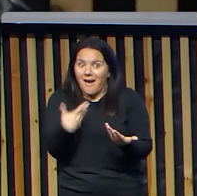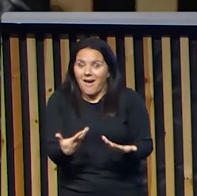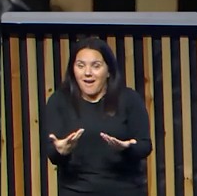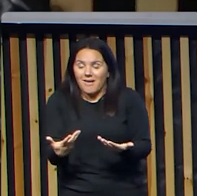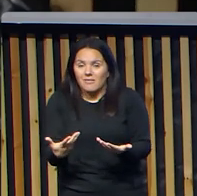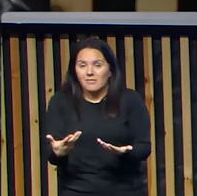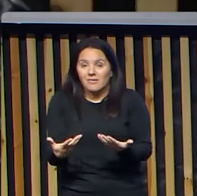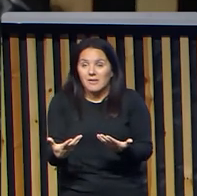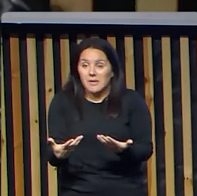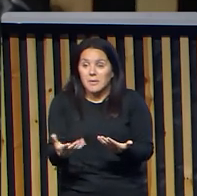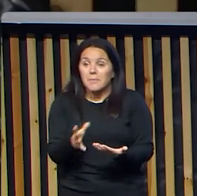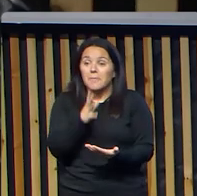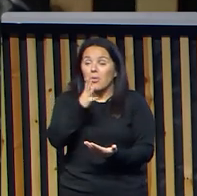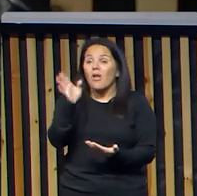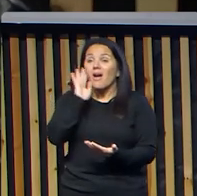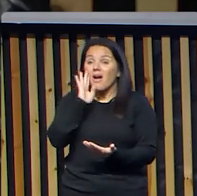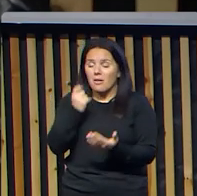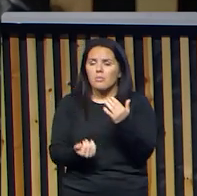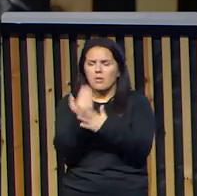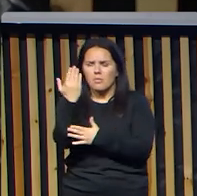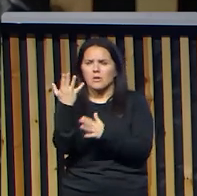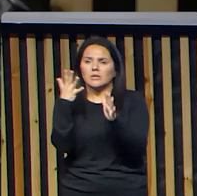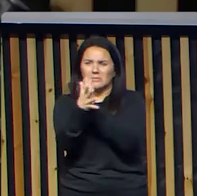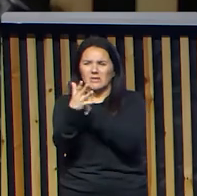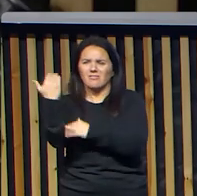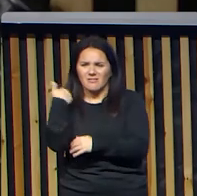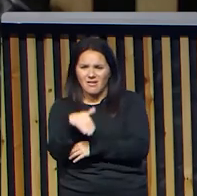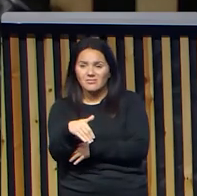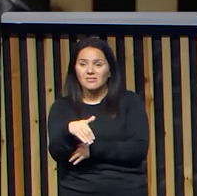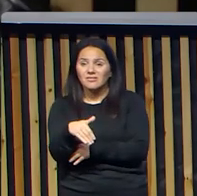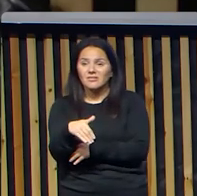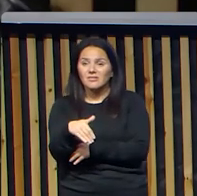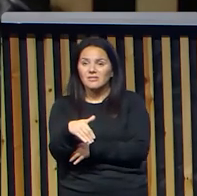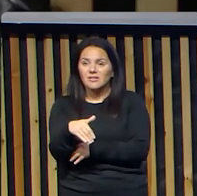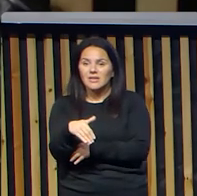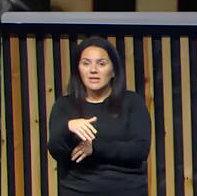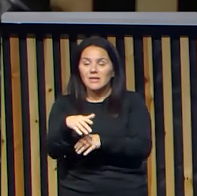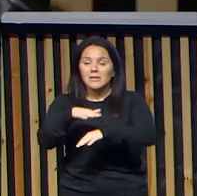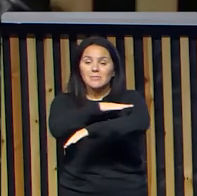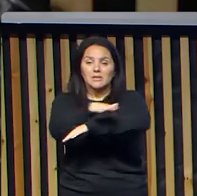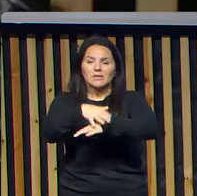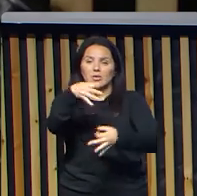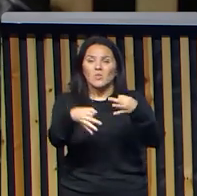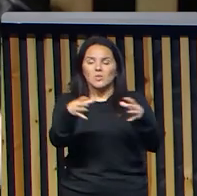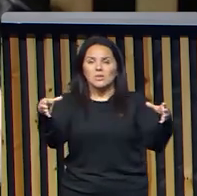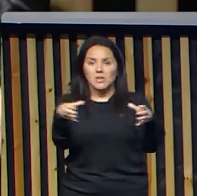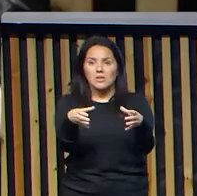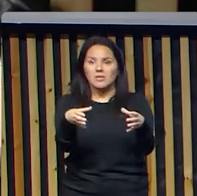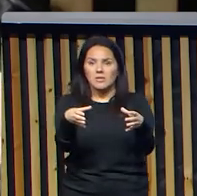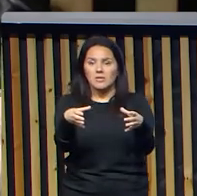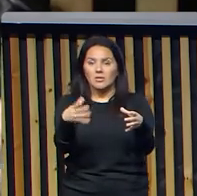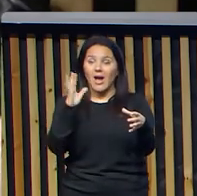la justicia llegó parte del equipo anterior de que en 2011 estaba en el equipo de Justicia